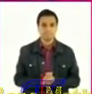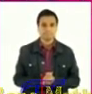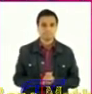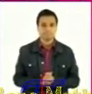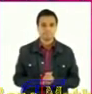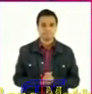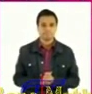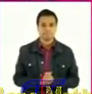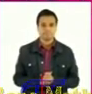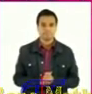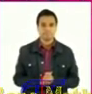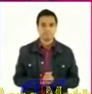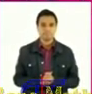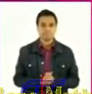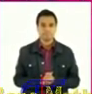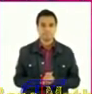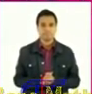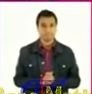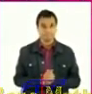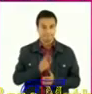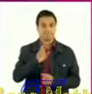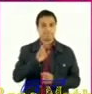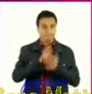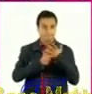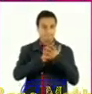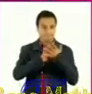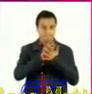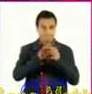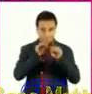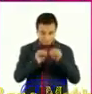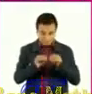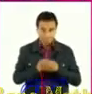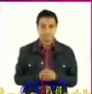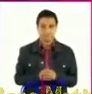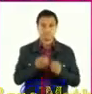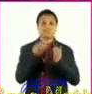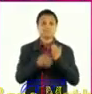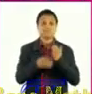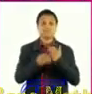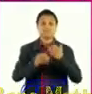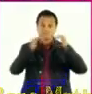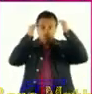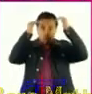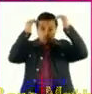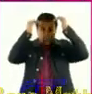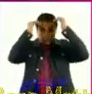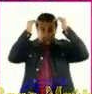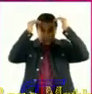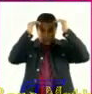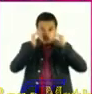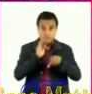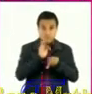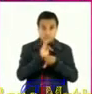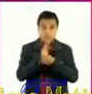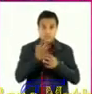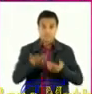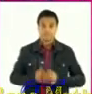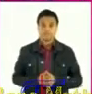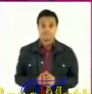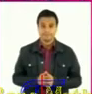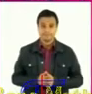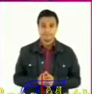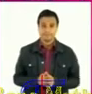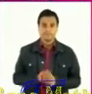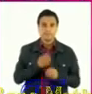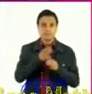Con eso hará su red. Sí, bien hecho. Sigue el techo para el refugio, que se relacione con la protección, ¿no? ¿Y